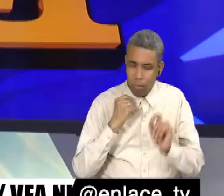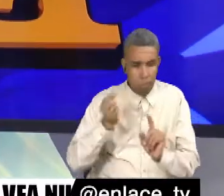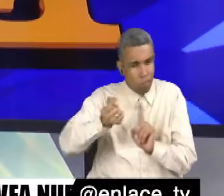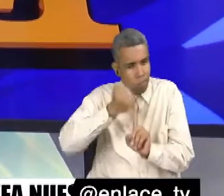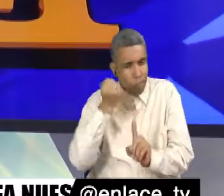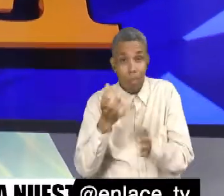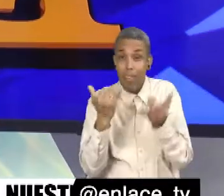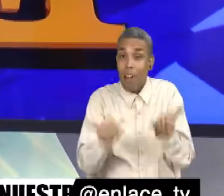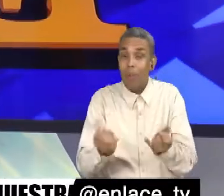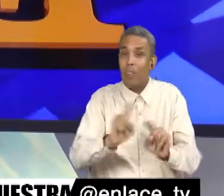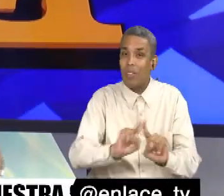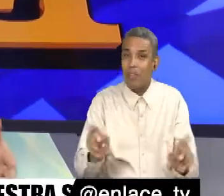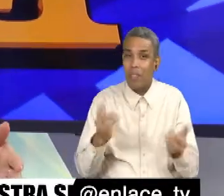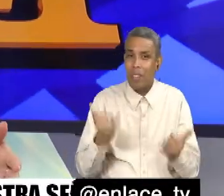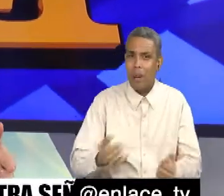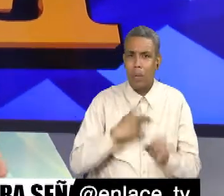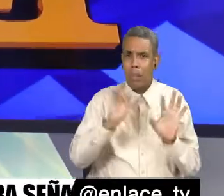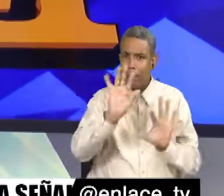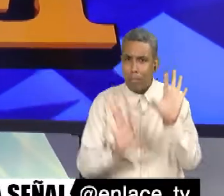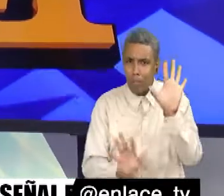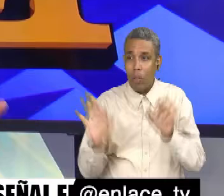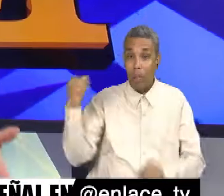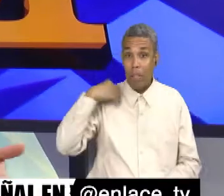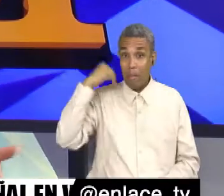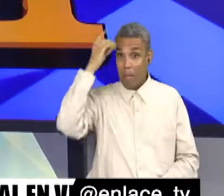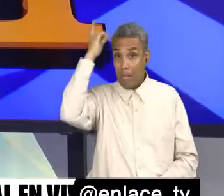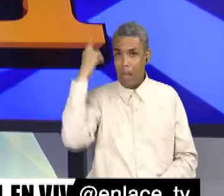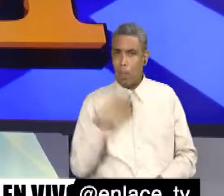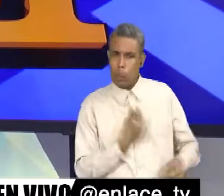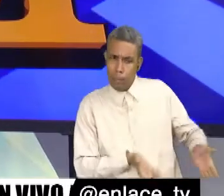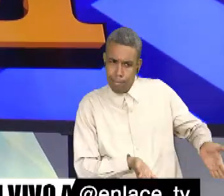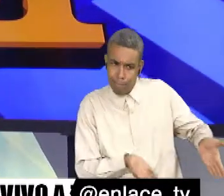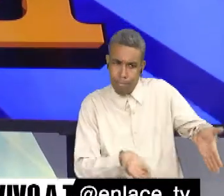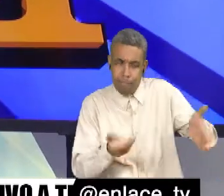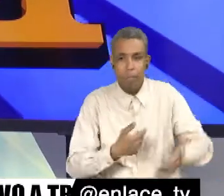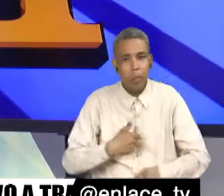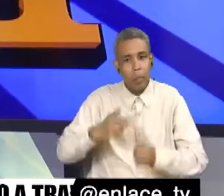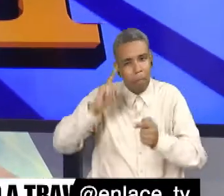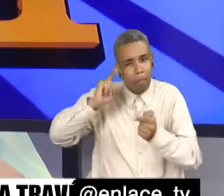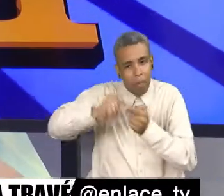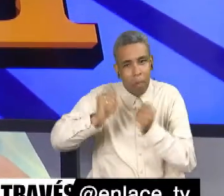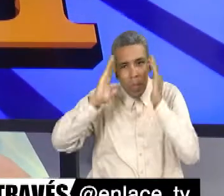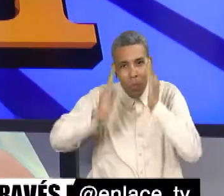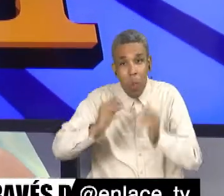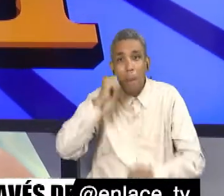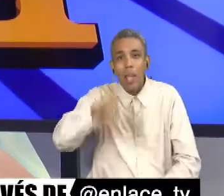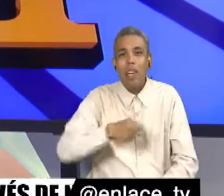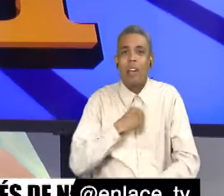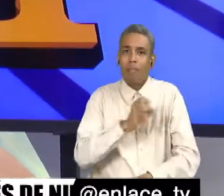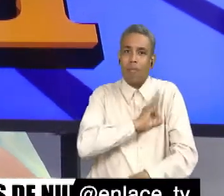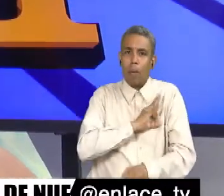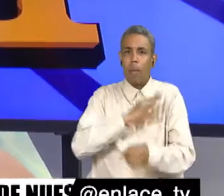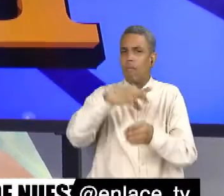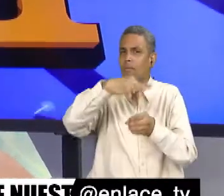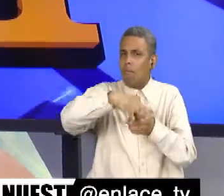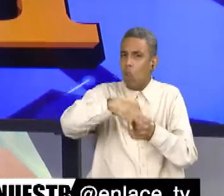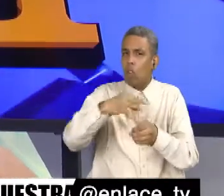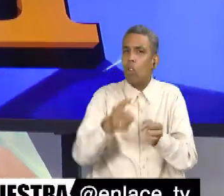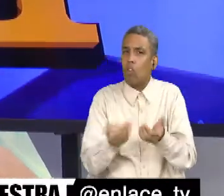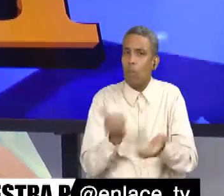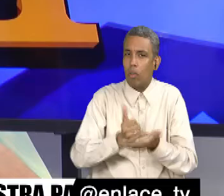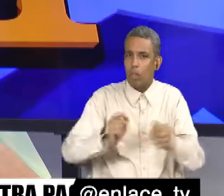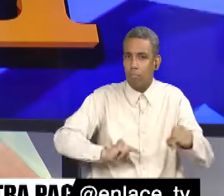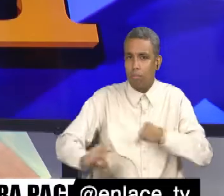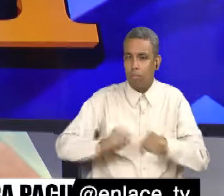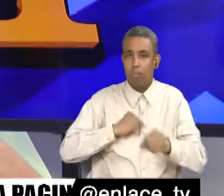Secretaría de Desarrollo Económico y Social y desde la Administración Municipal respondieron a la conformación de esta mesa. Mañana estaremos muy atentos a lo que se realizará en el